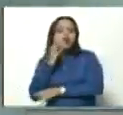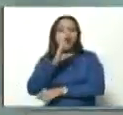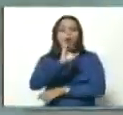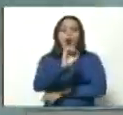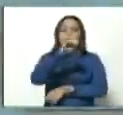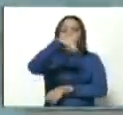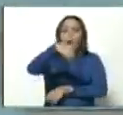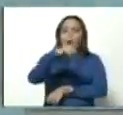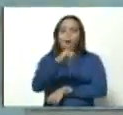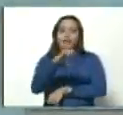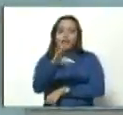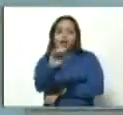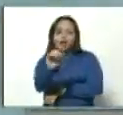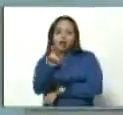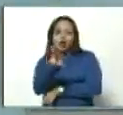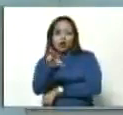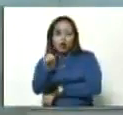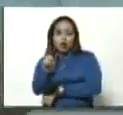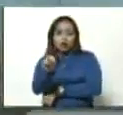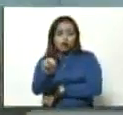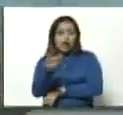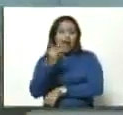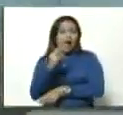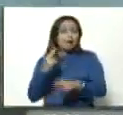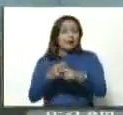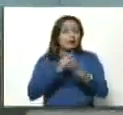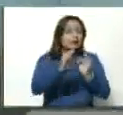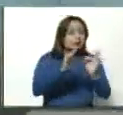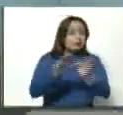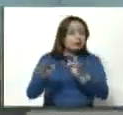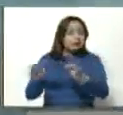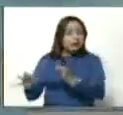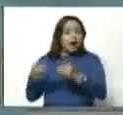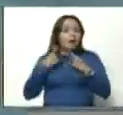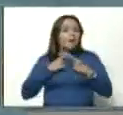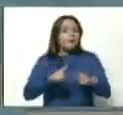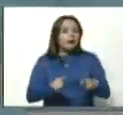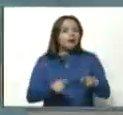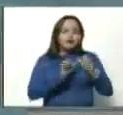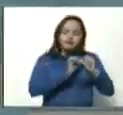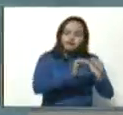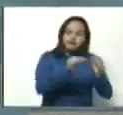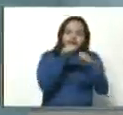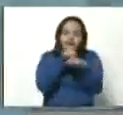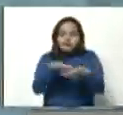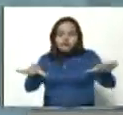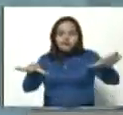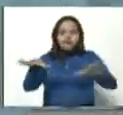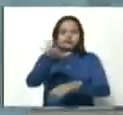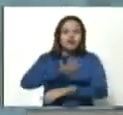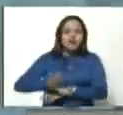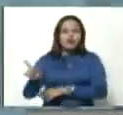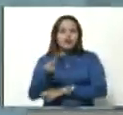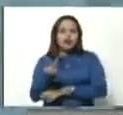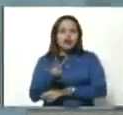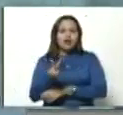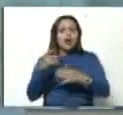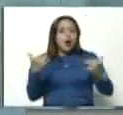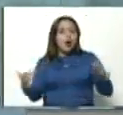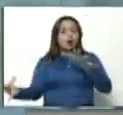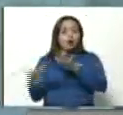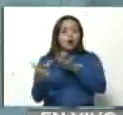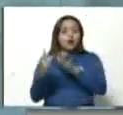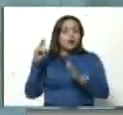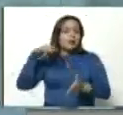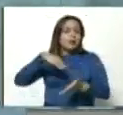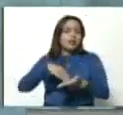conocido el nivel de virulencia, pero continúa esta jornada desplegada por los diferentes estados de Venezuela. Nos vamos específicamente al estado